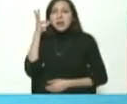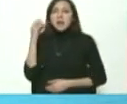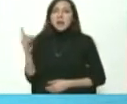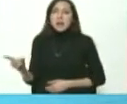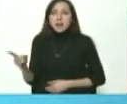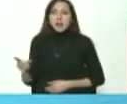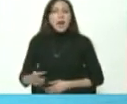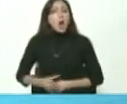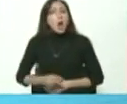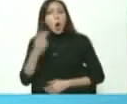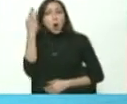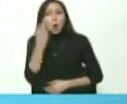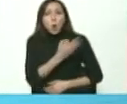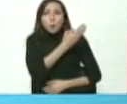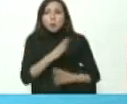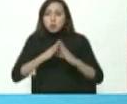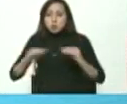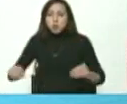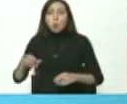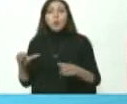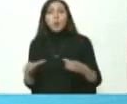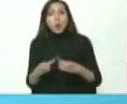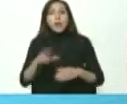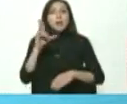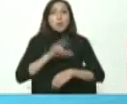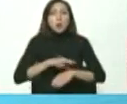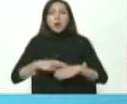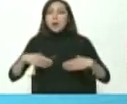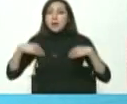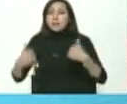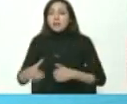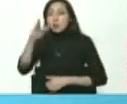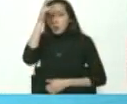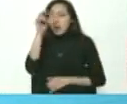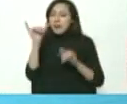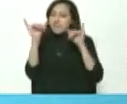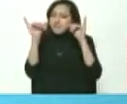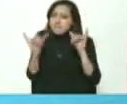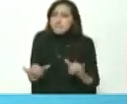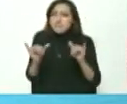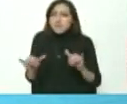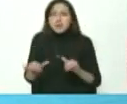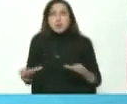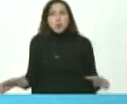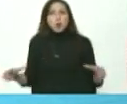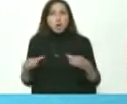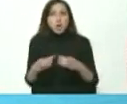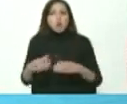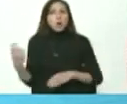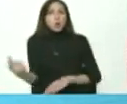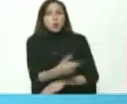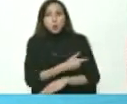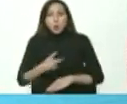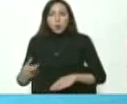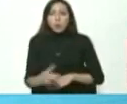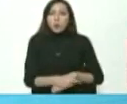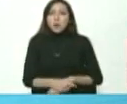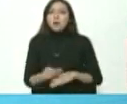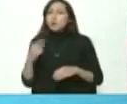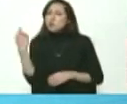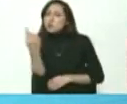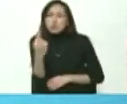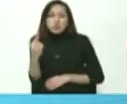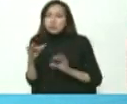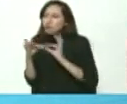ese compromiso de todo el equipo de salud del Estado Falcón es el mismo compromiso de su equipo del Gobierno Nacional Bolivariano como un solo equipo